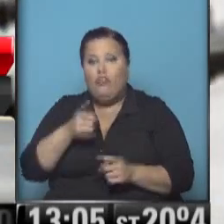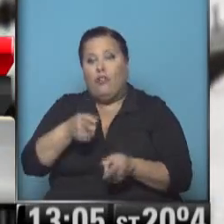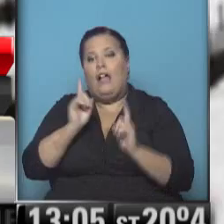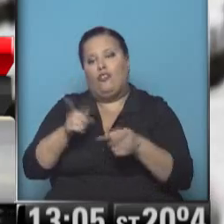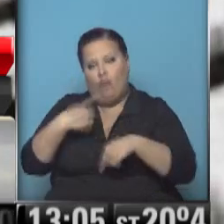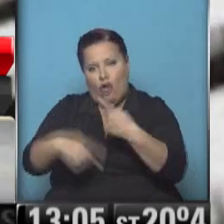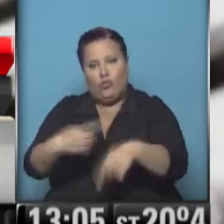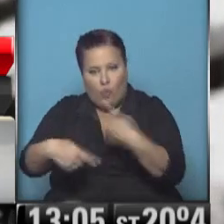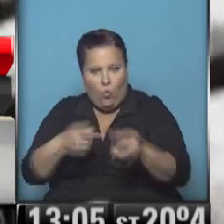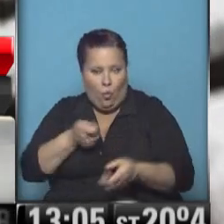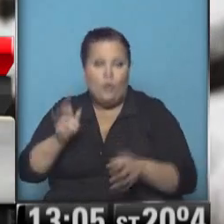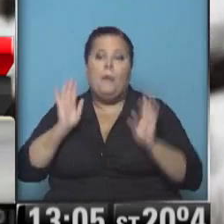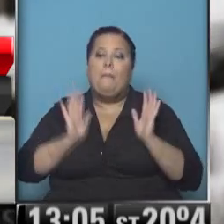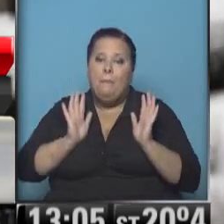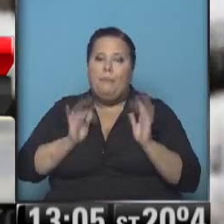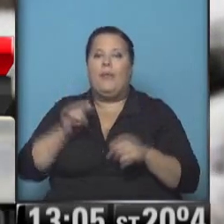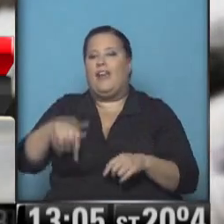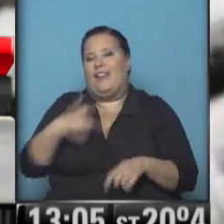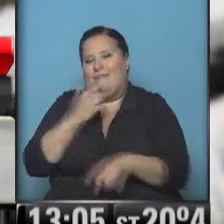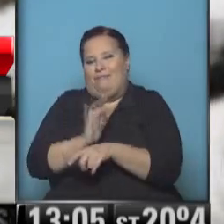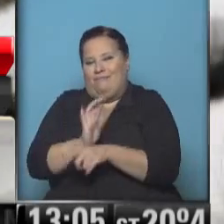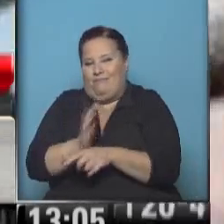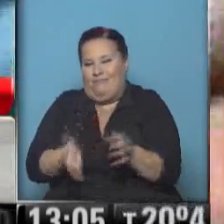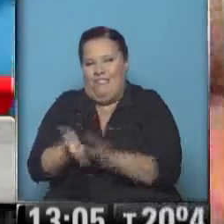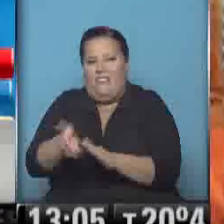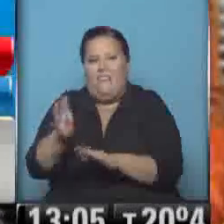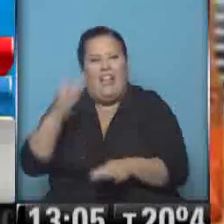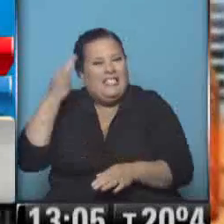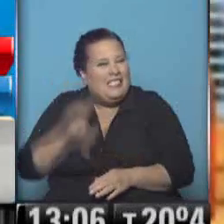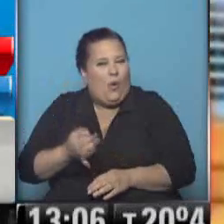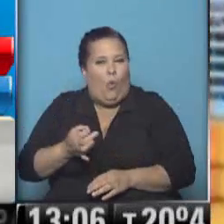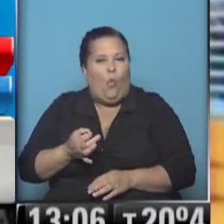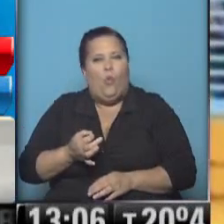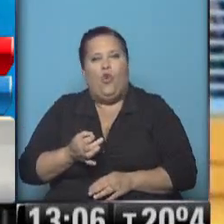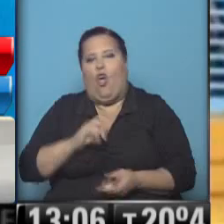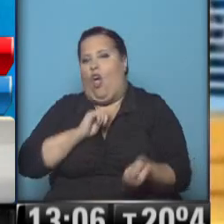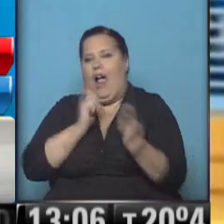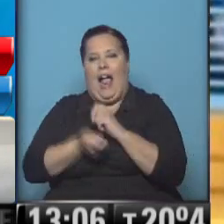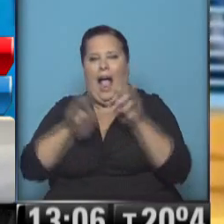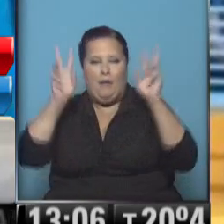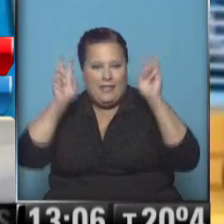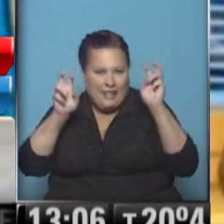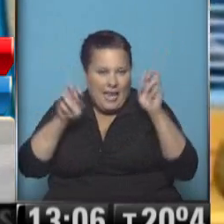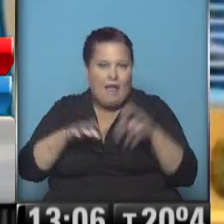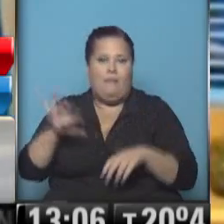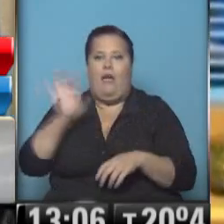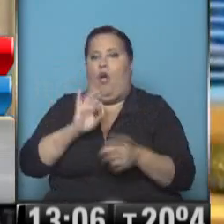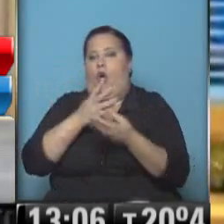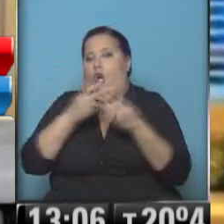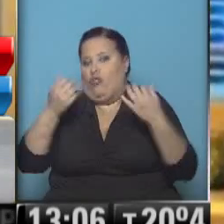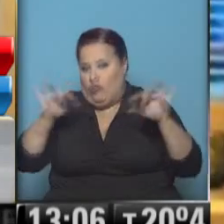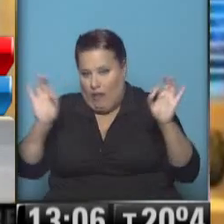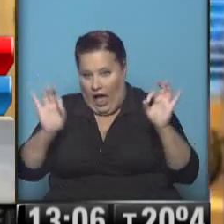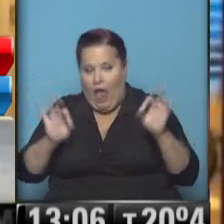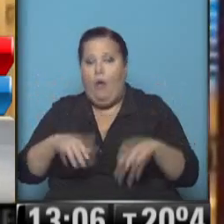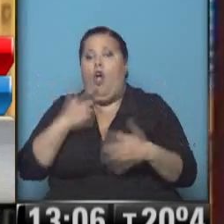proceso. Pero sí, esto ya vaticina seguramente un cambio de calificación o una absolución. Y esperemos